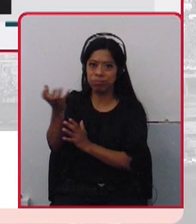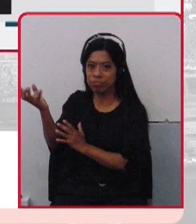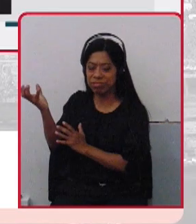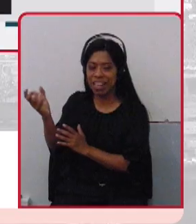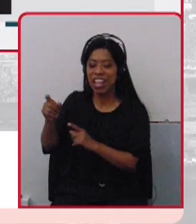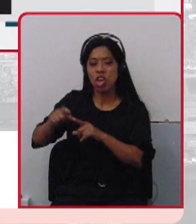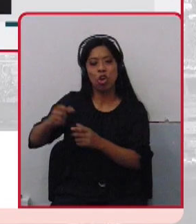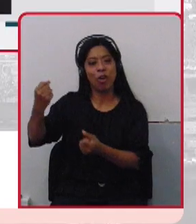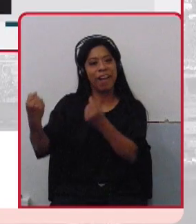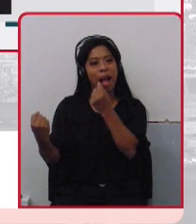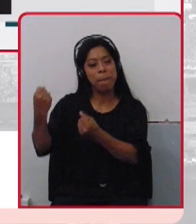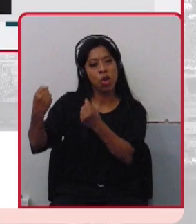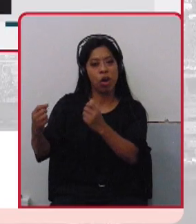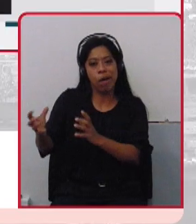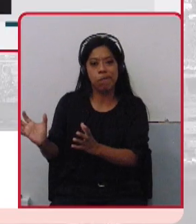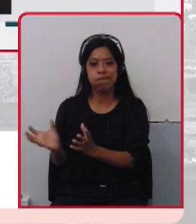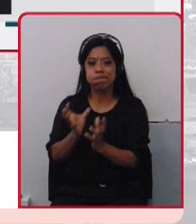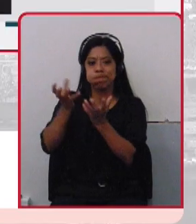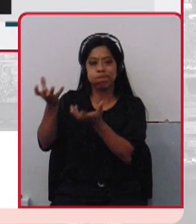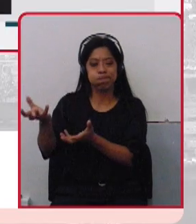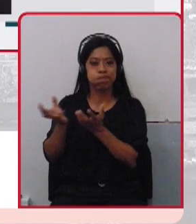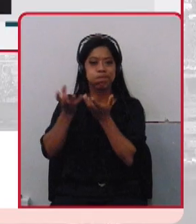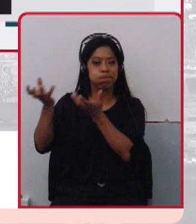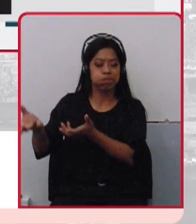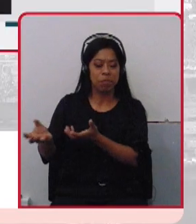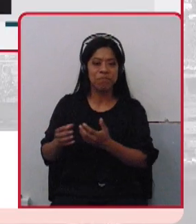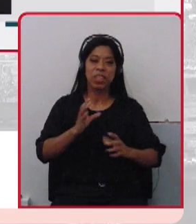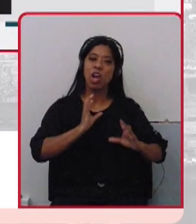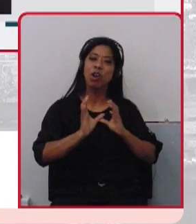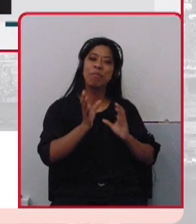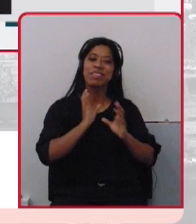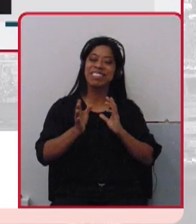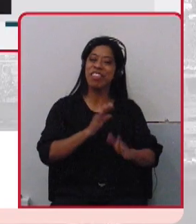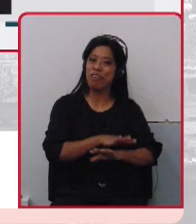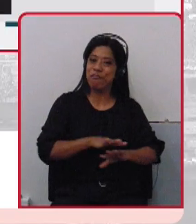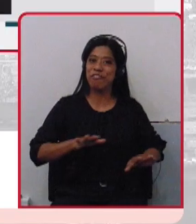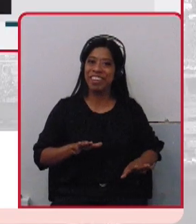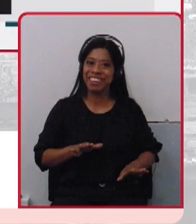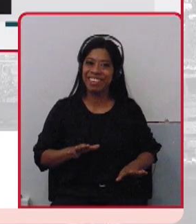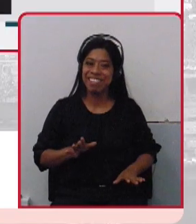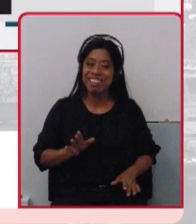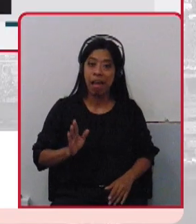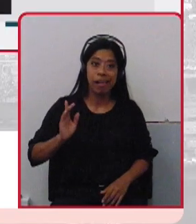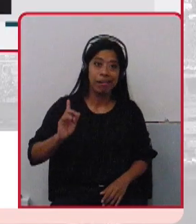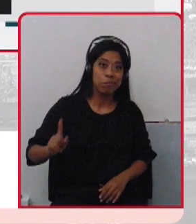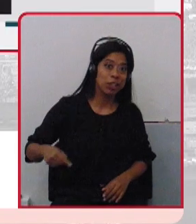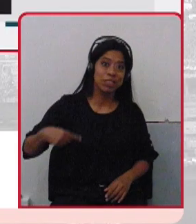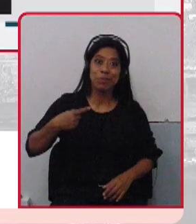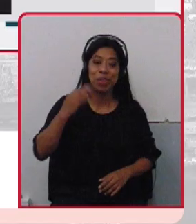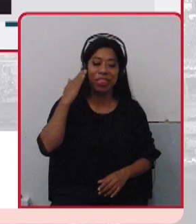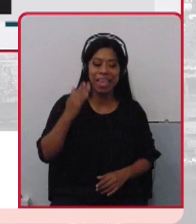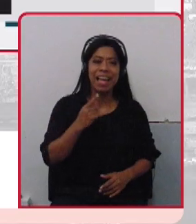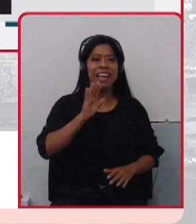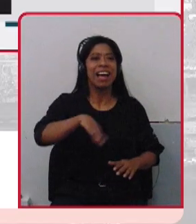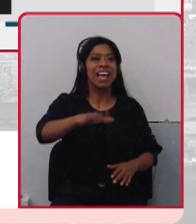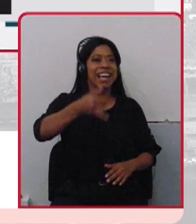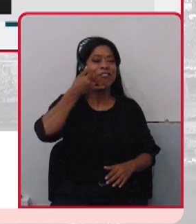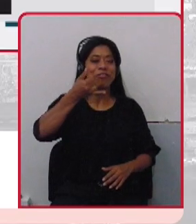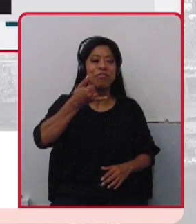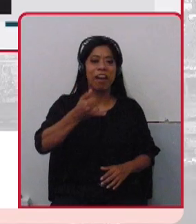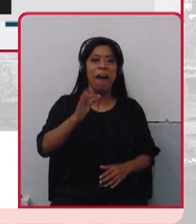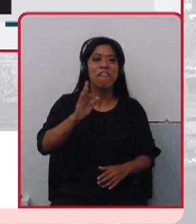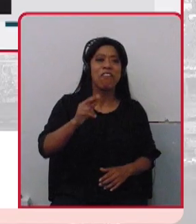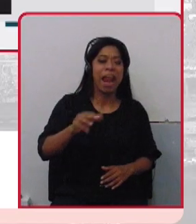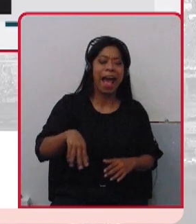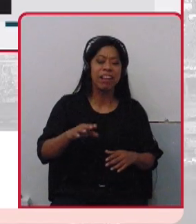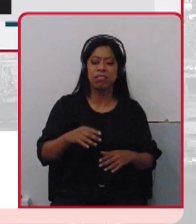daba información, conversábamos, terminó la conversación y al día siguiente me llama, Frank,